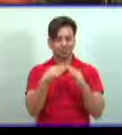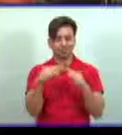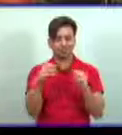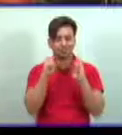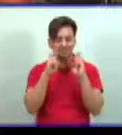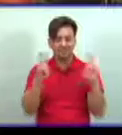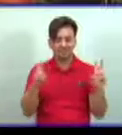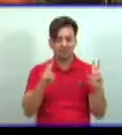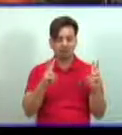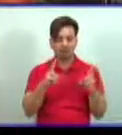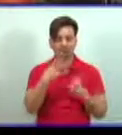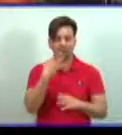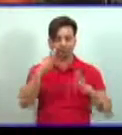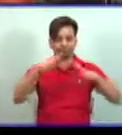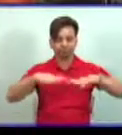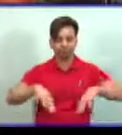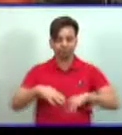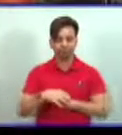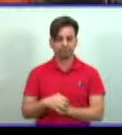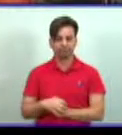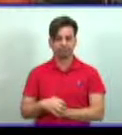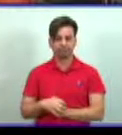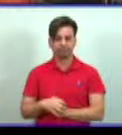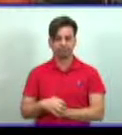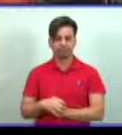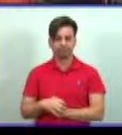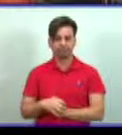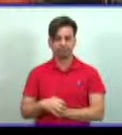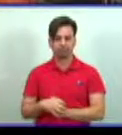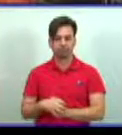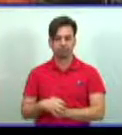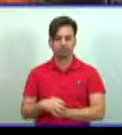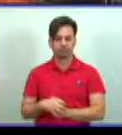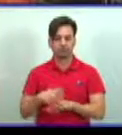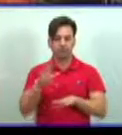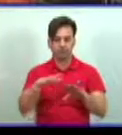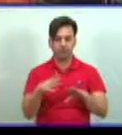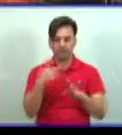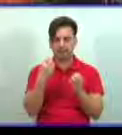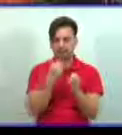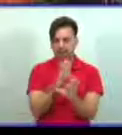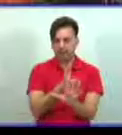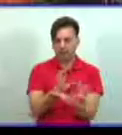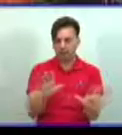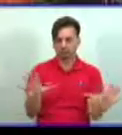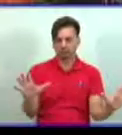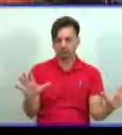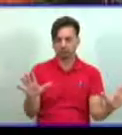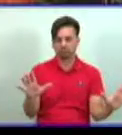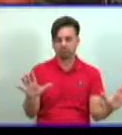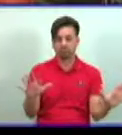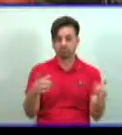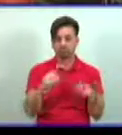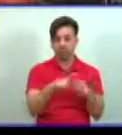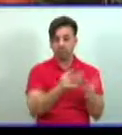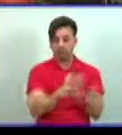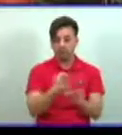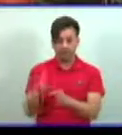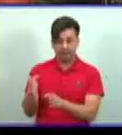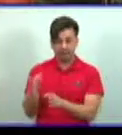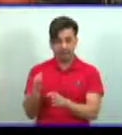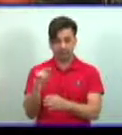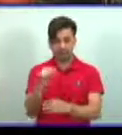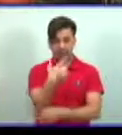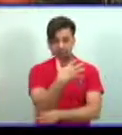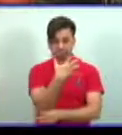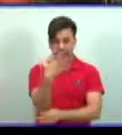manera natural. Pero es cierto también que los incendios forestales también suceden en gran medida por la actividad nuestra cuando vamos